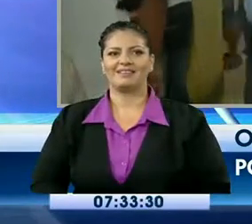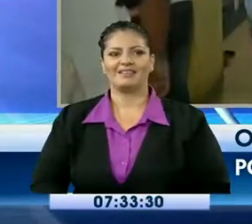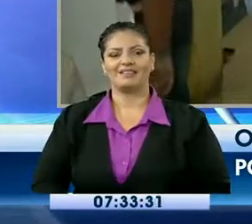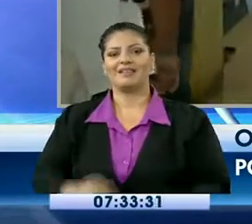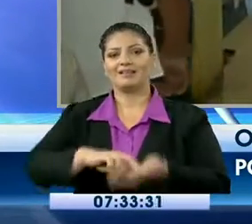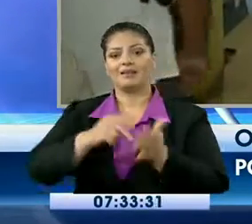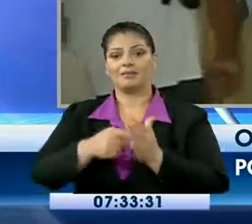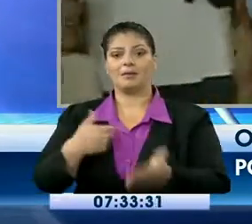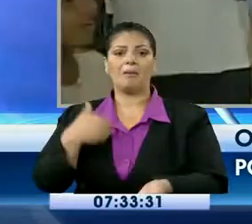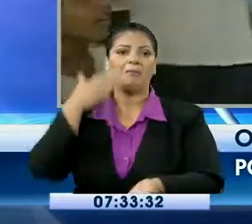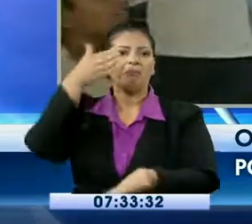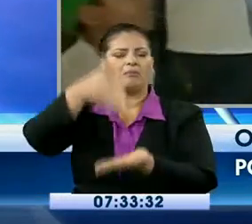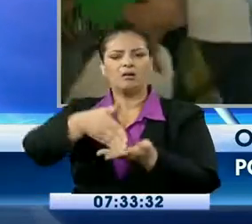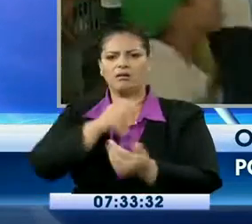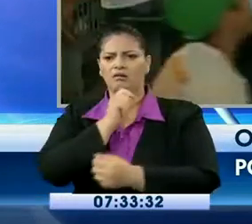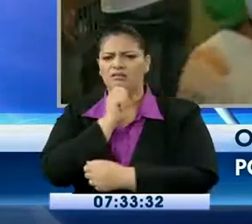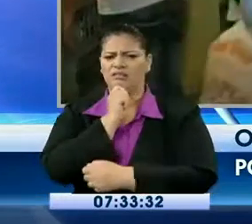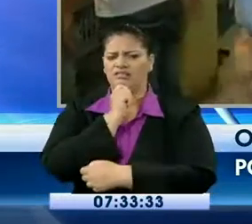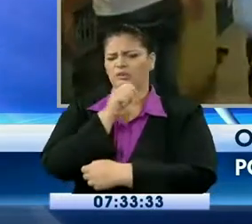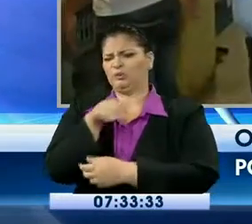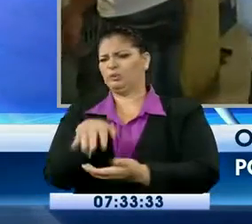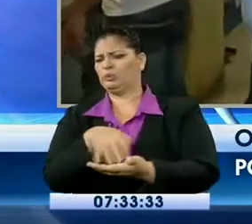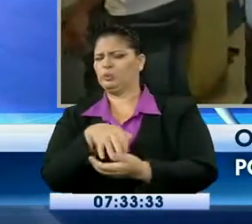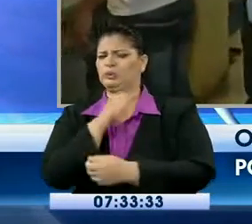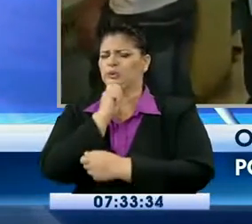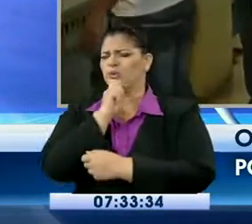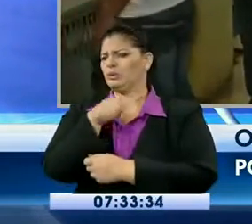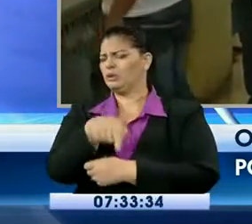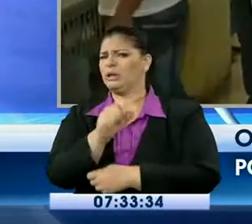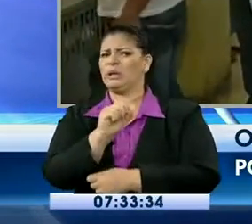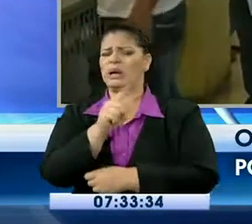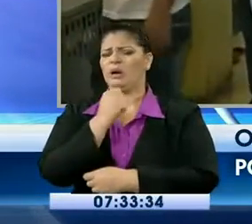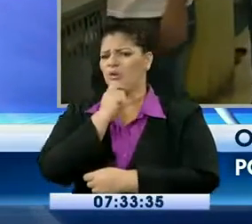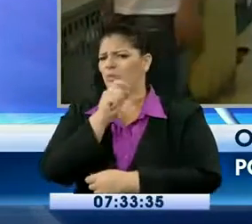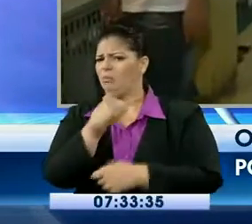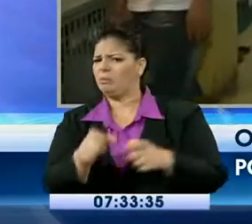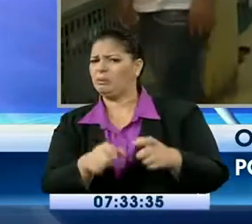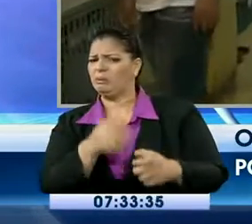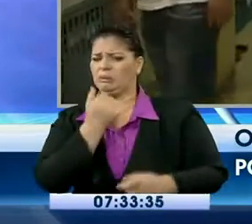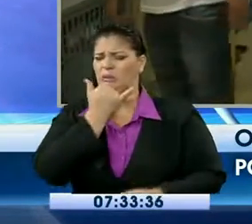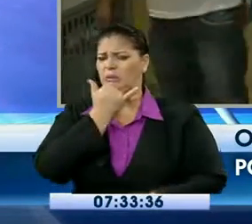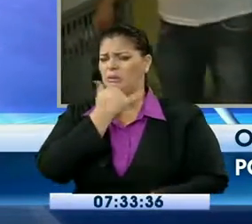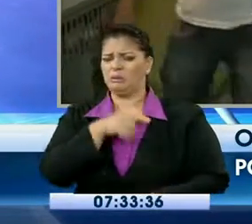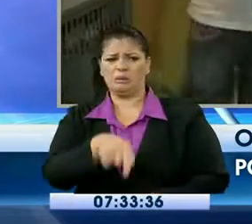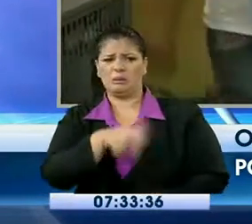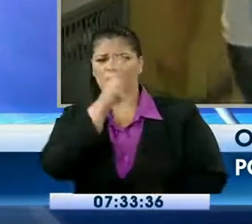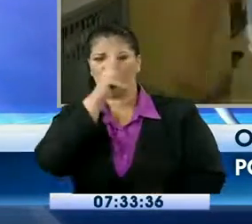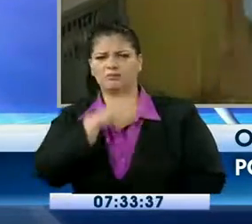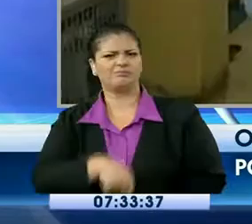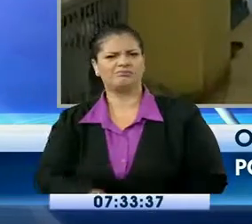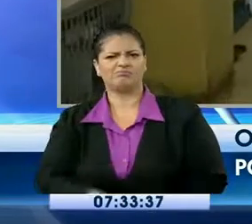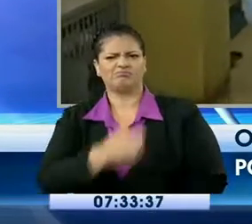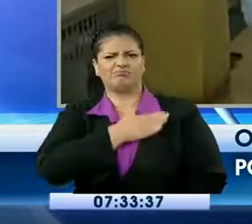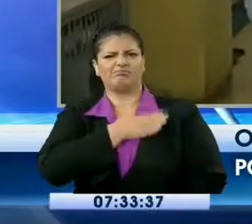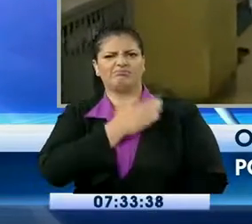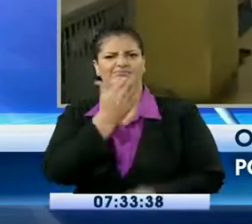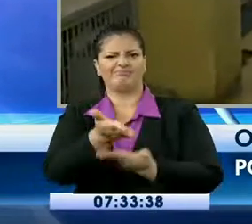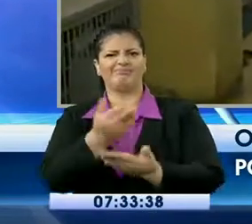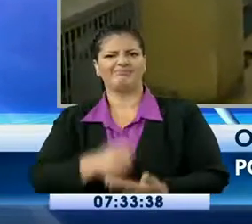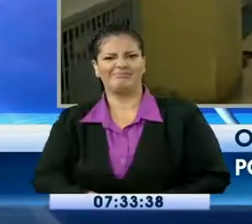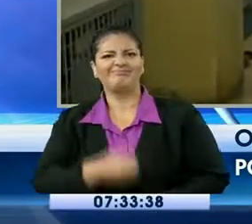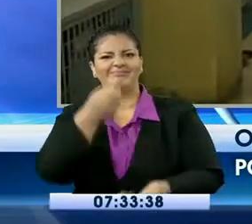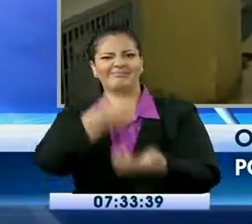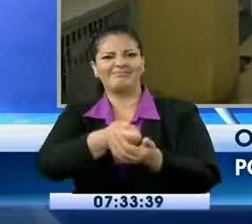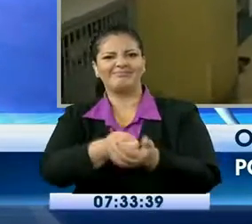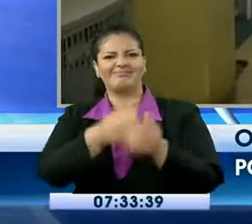compradores, el derecho a pagar por un producto que vale la pena, ¿no? Y con el peso adecuado. Jorge, más